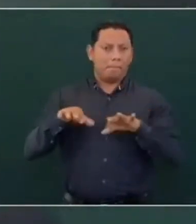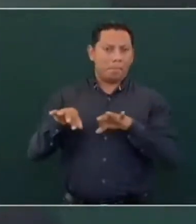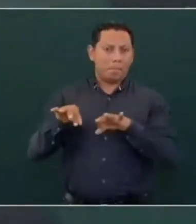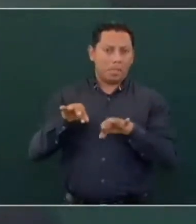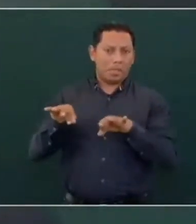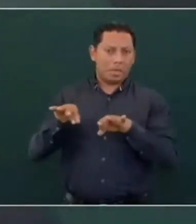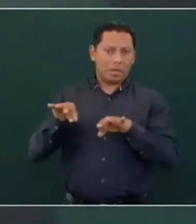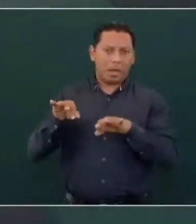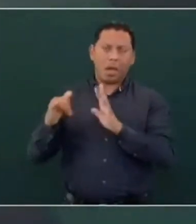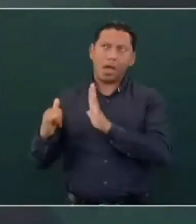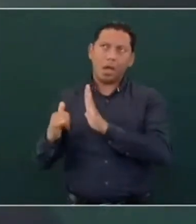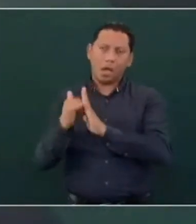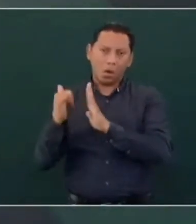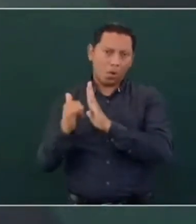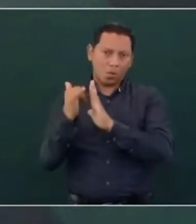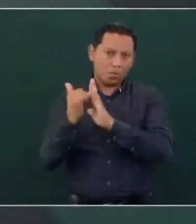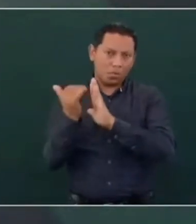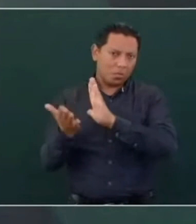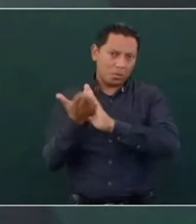de la construcción